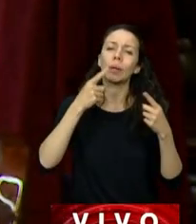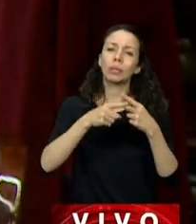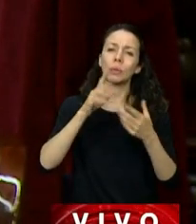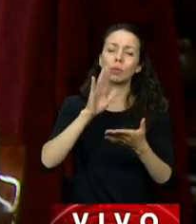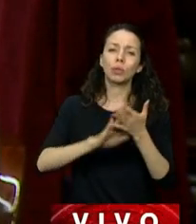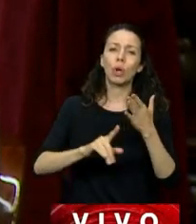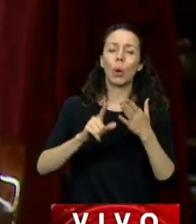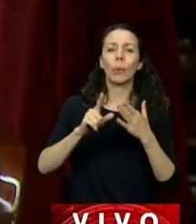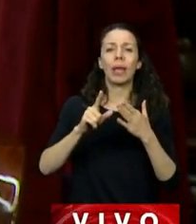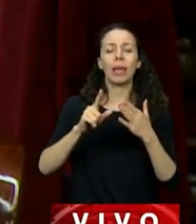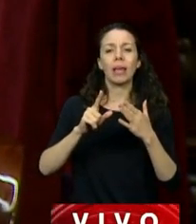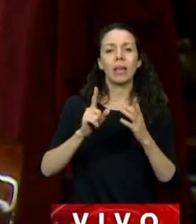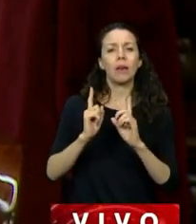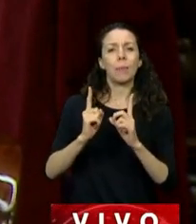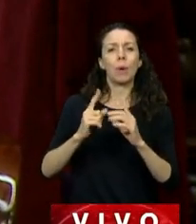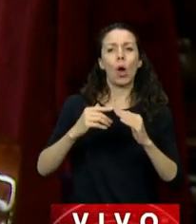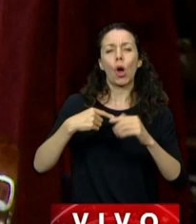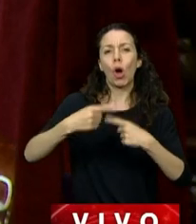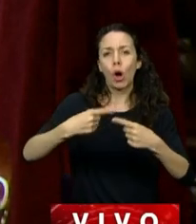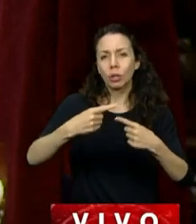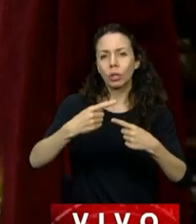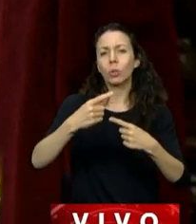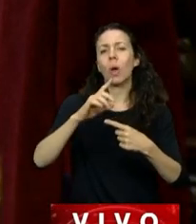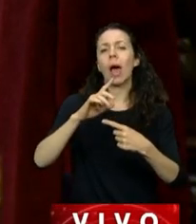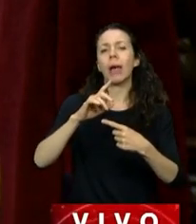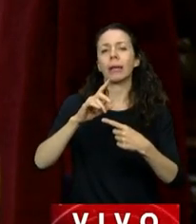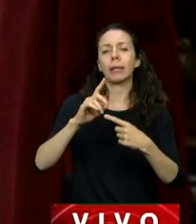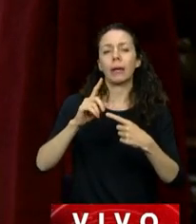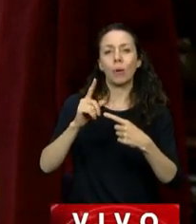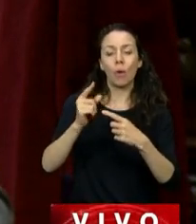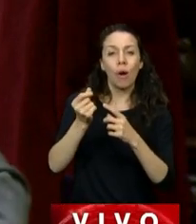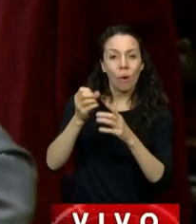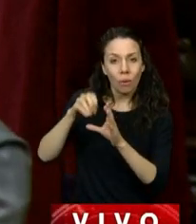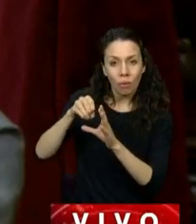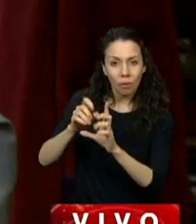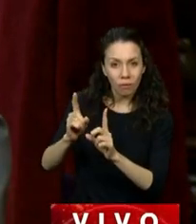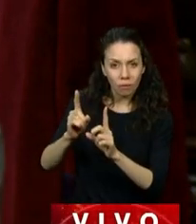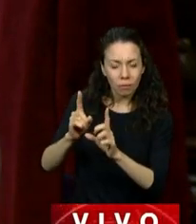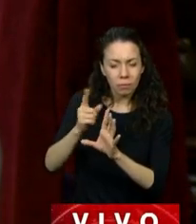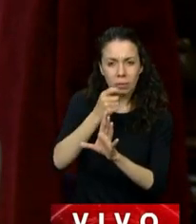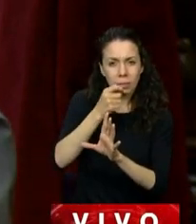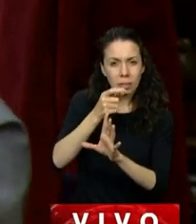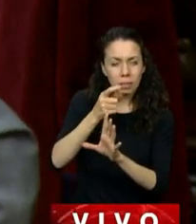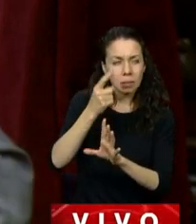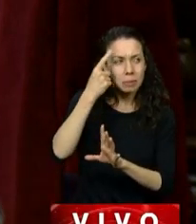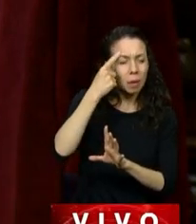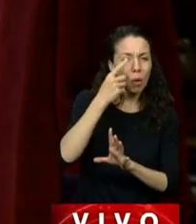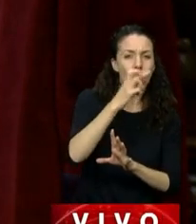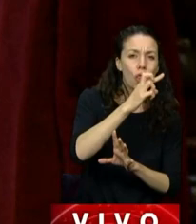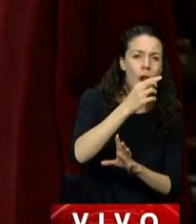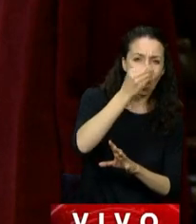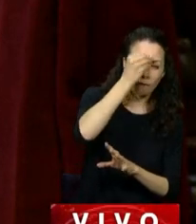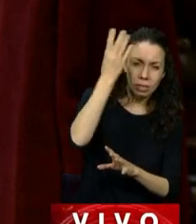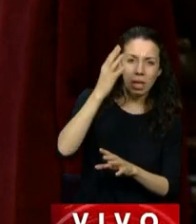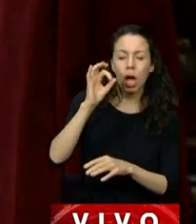comercial, es una pregunta de si la herramienta del dólar oficial, del dólar